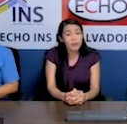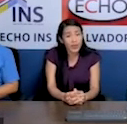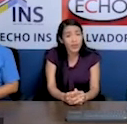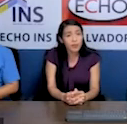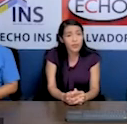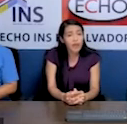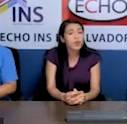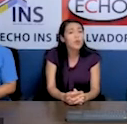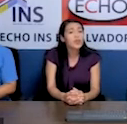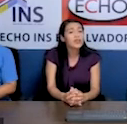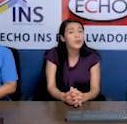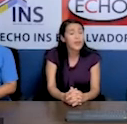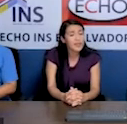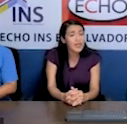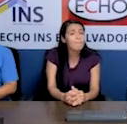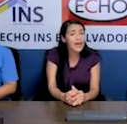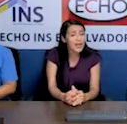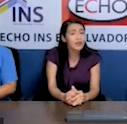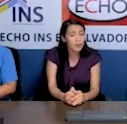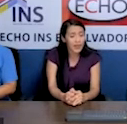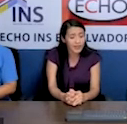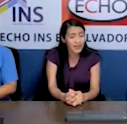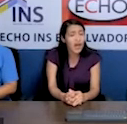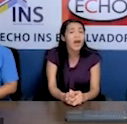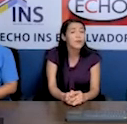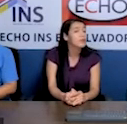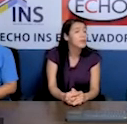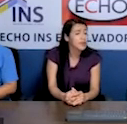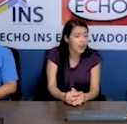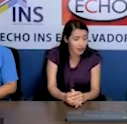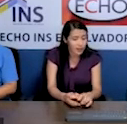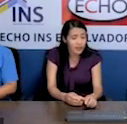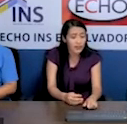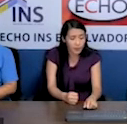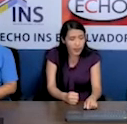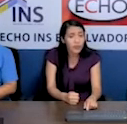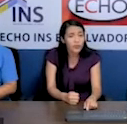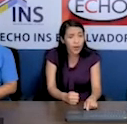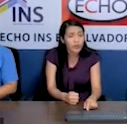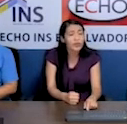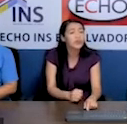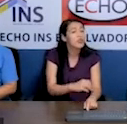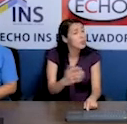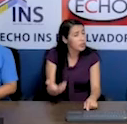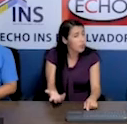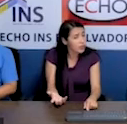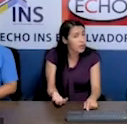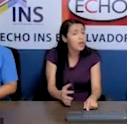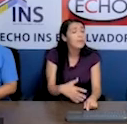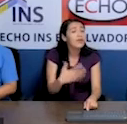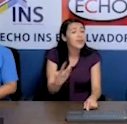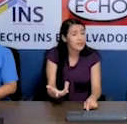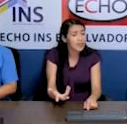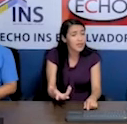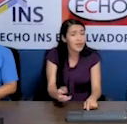Y también puede debutar como una neuropatía paraneoplásica abdominal, que también es un cuadro no muy